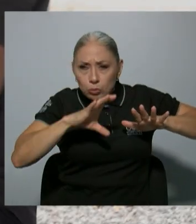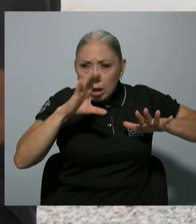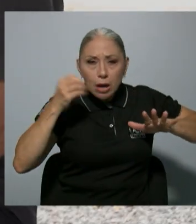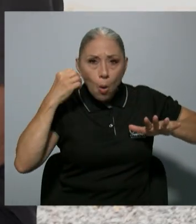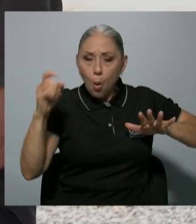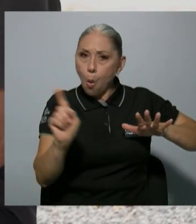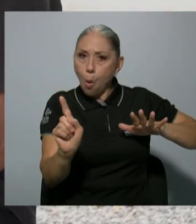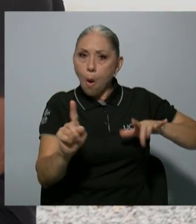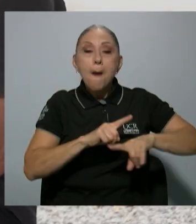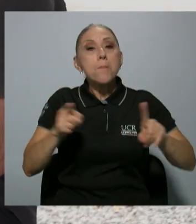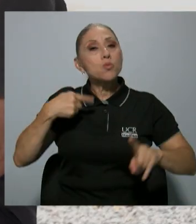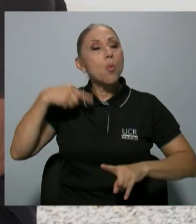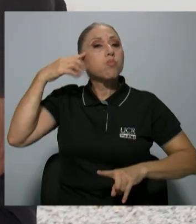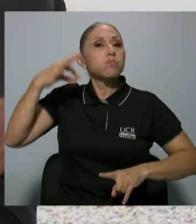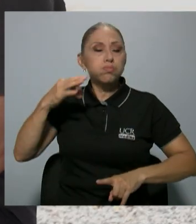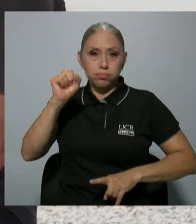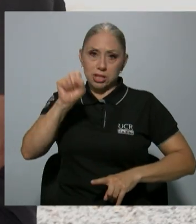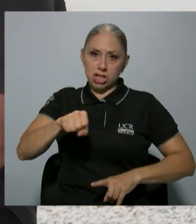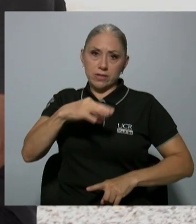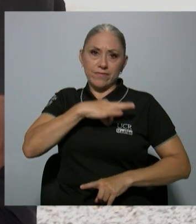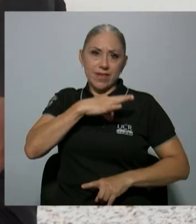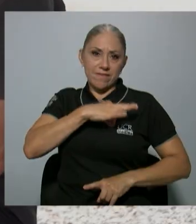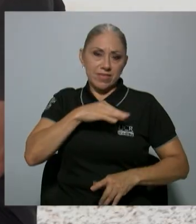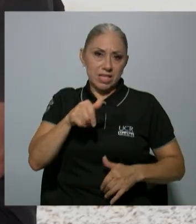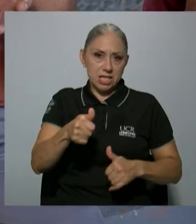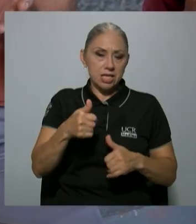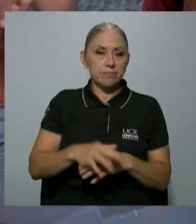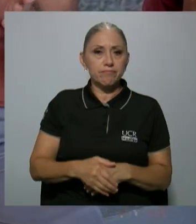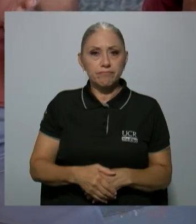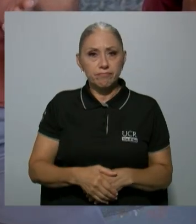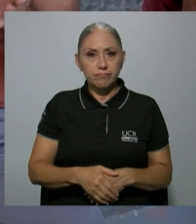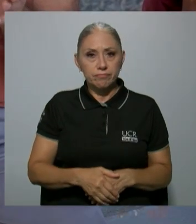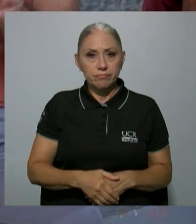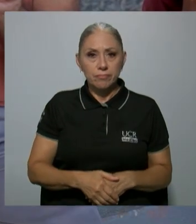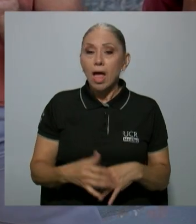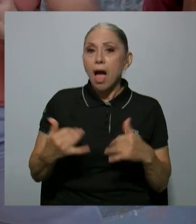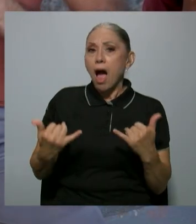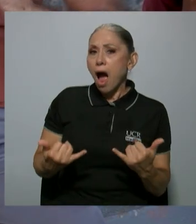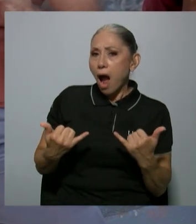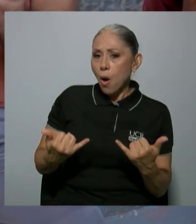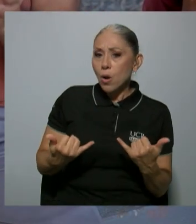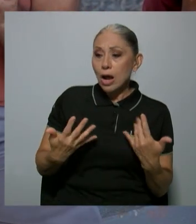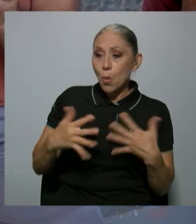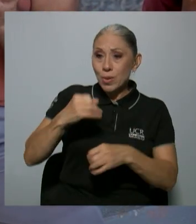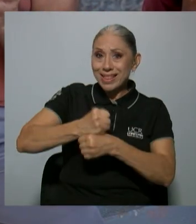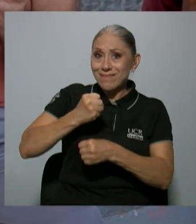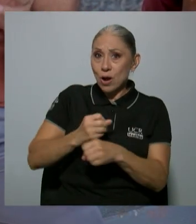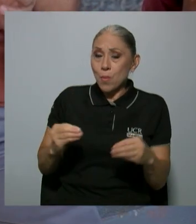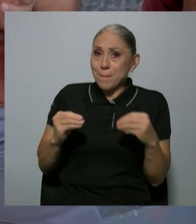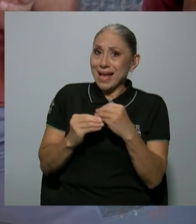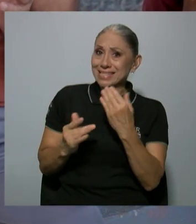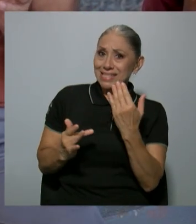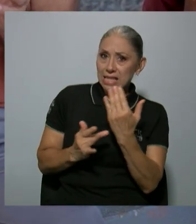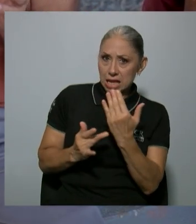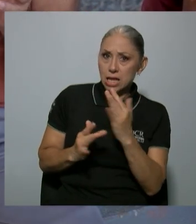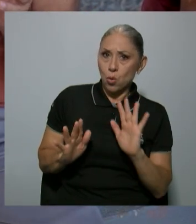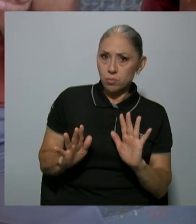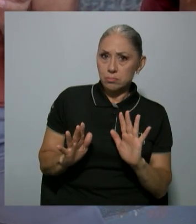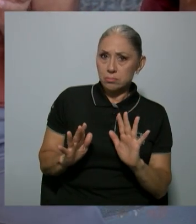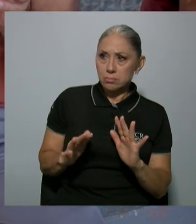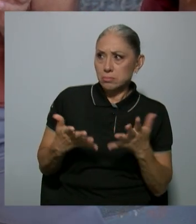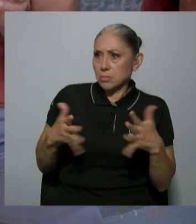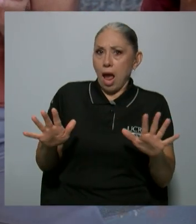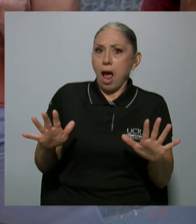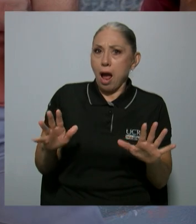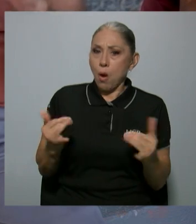que sí beneficia el asunto de la minería. Ahora, como el trabajo es más técnico, ¿verdad? Porque es más técnico, ya se